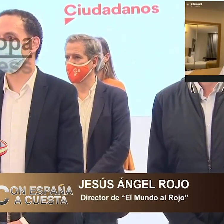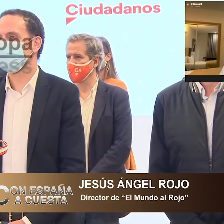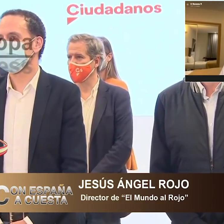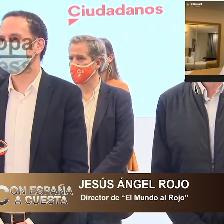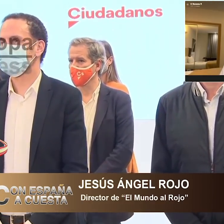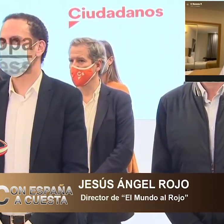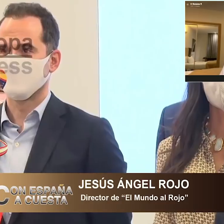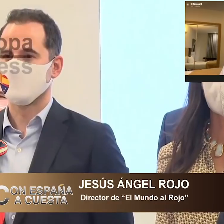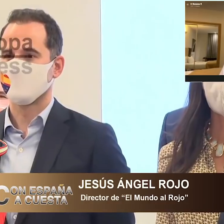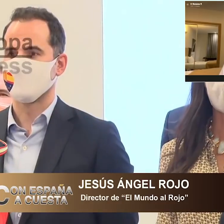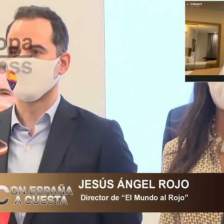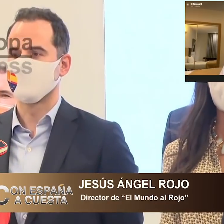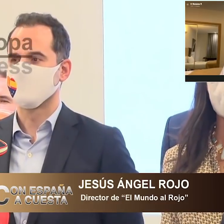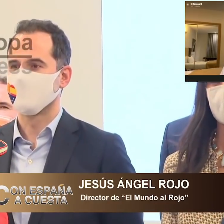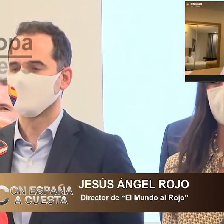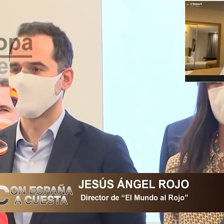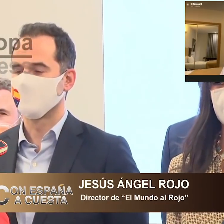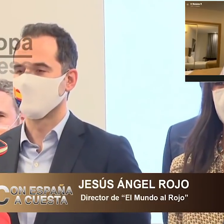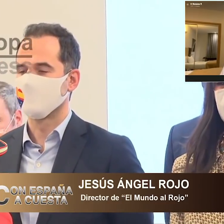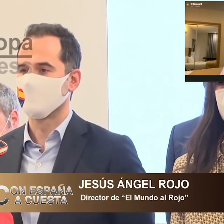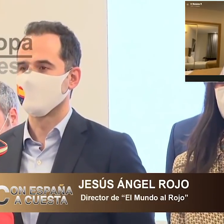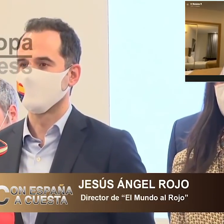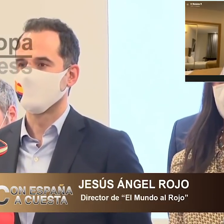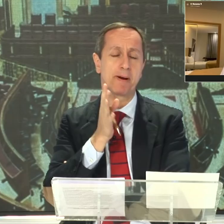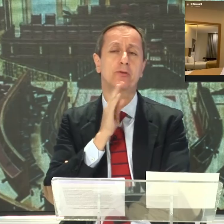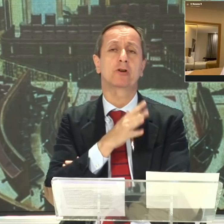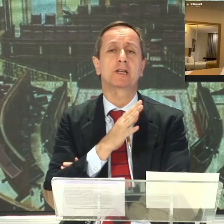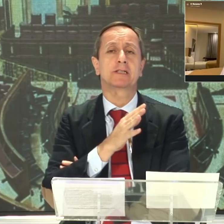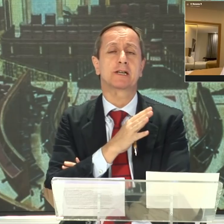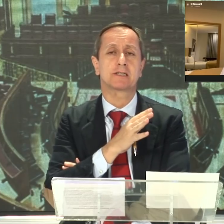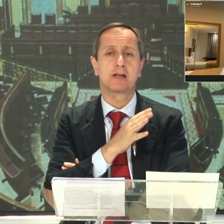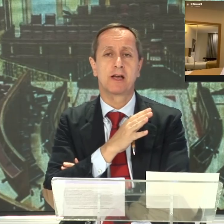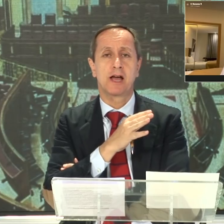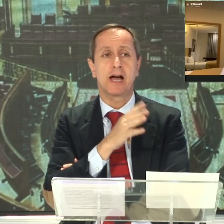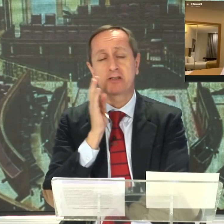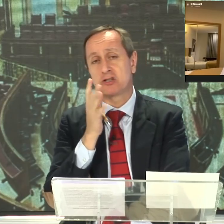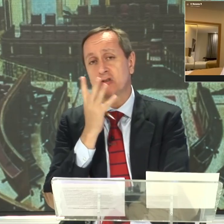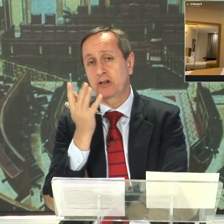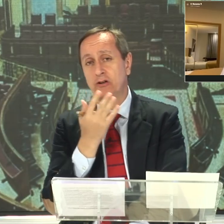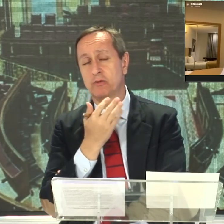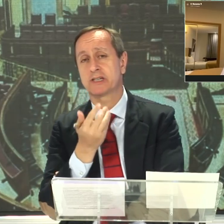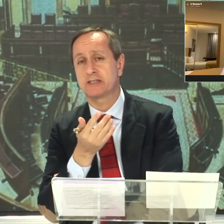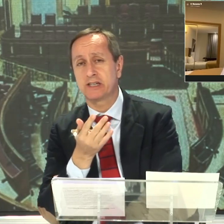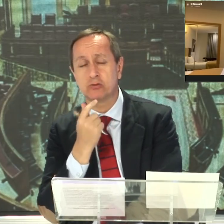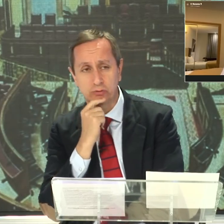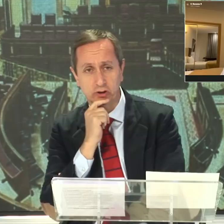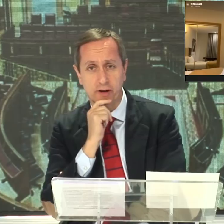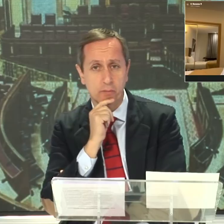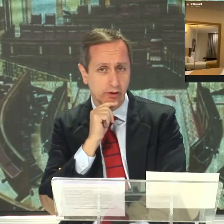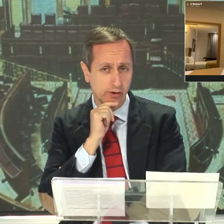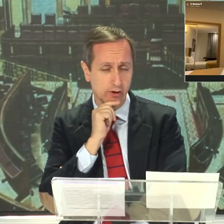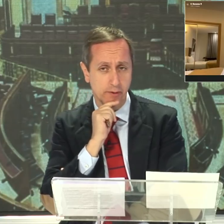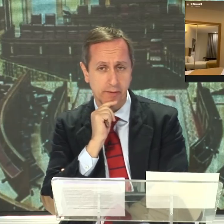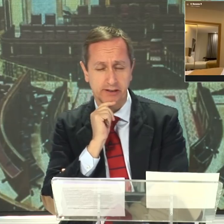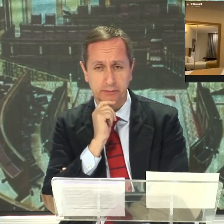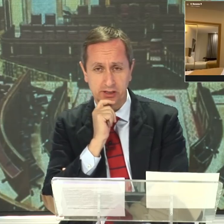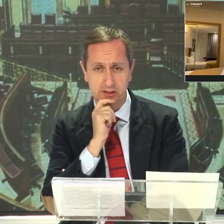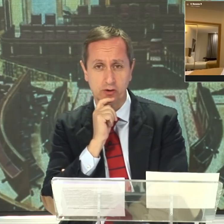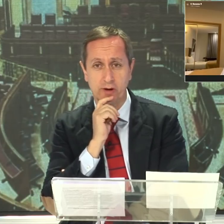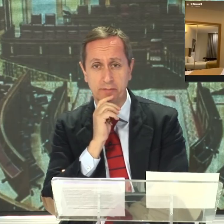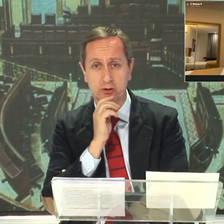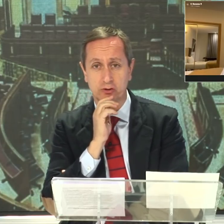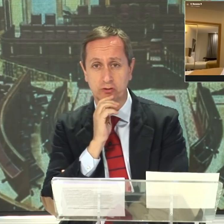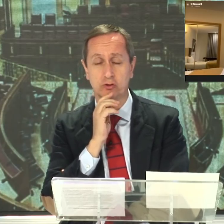la propia democracia y la nación. Jesús Ángel, Pablo Iglesias ha dicho él, como es así, es un tío tan moderno que